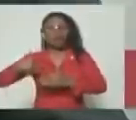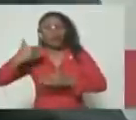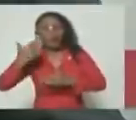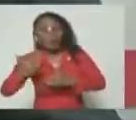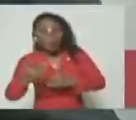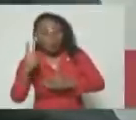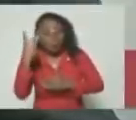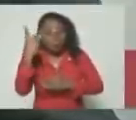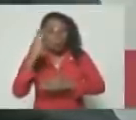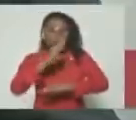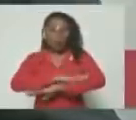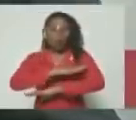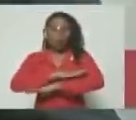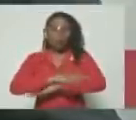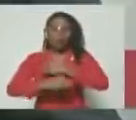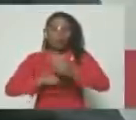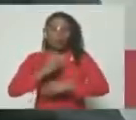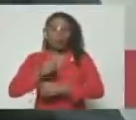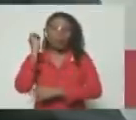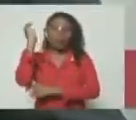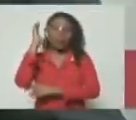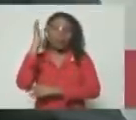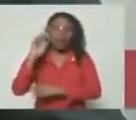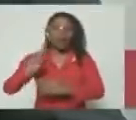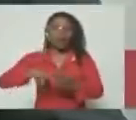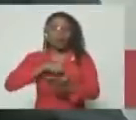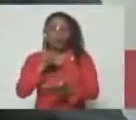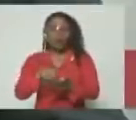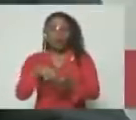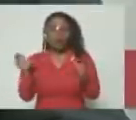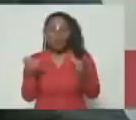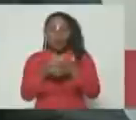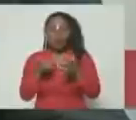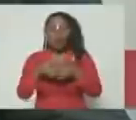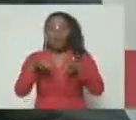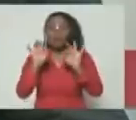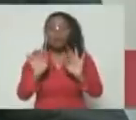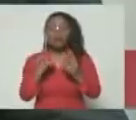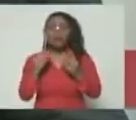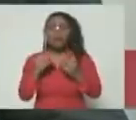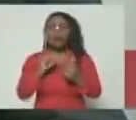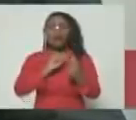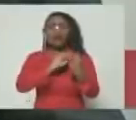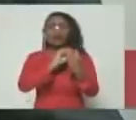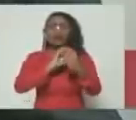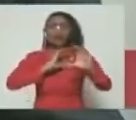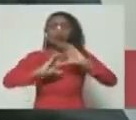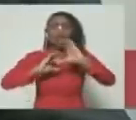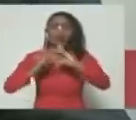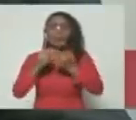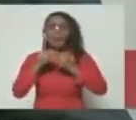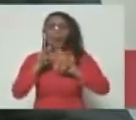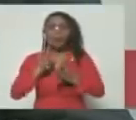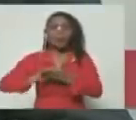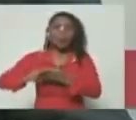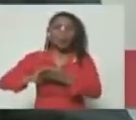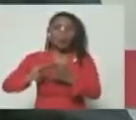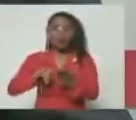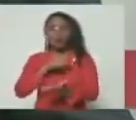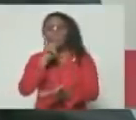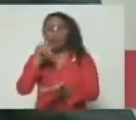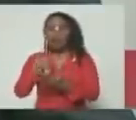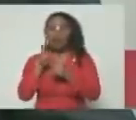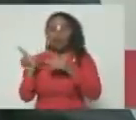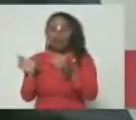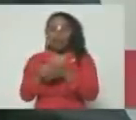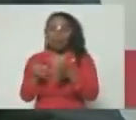primeras acciones que tomó esta Asamblea Nacional fue la conformación de una comisión especial para el diálogo, la paz y la reconciliación nacional. Esa